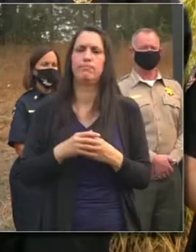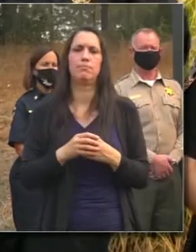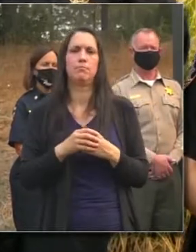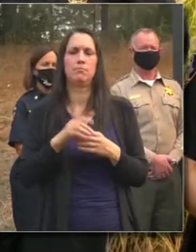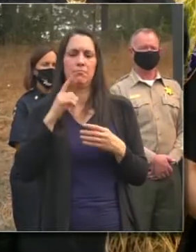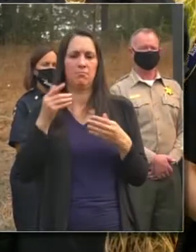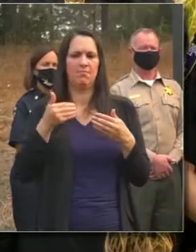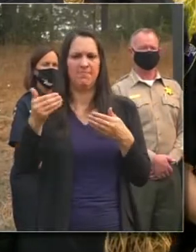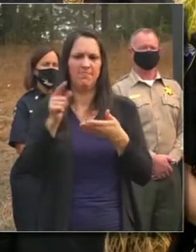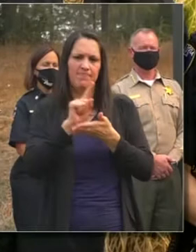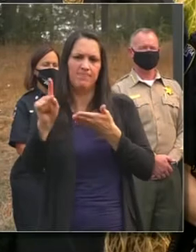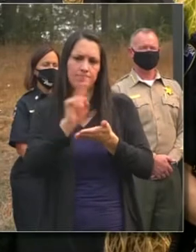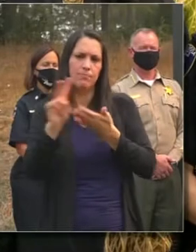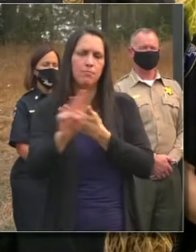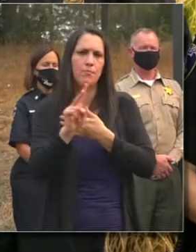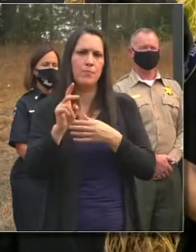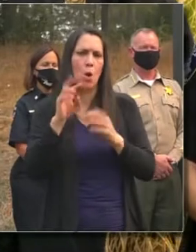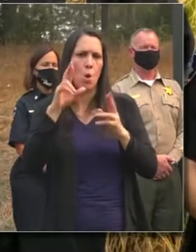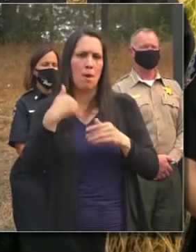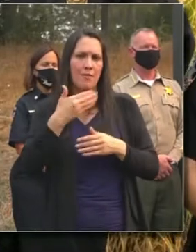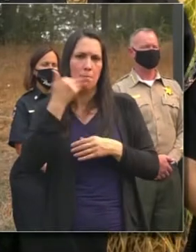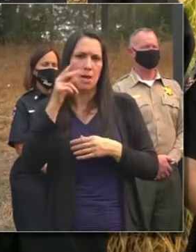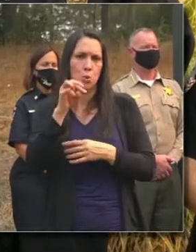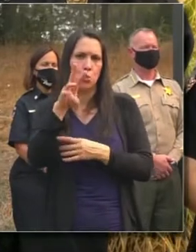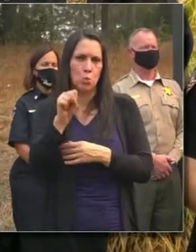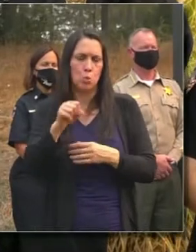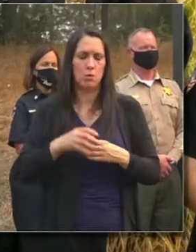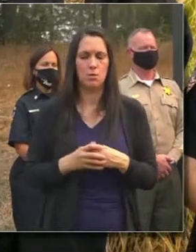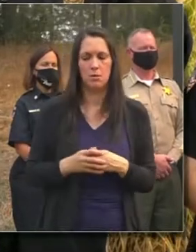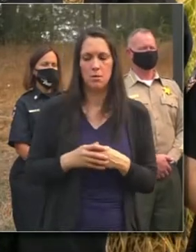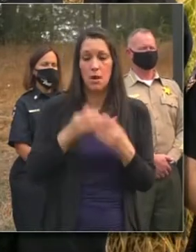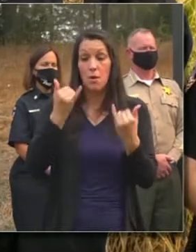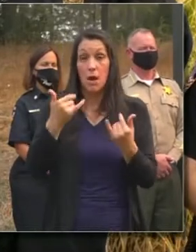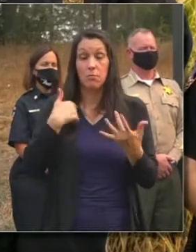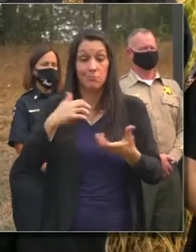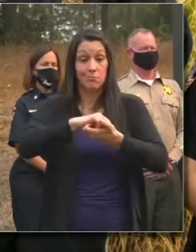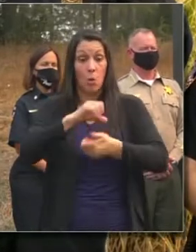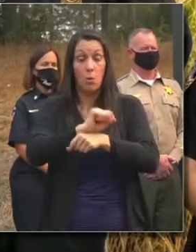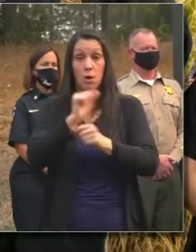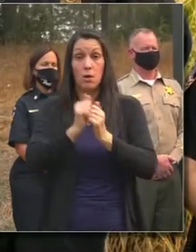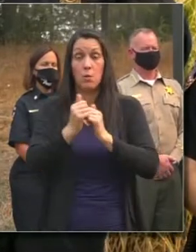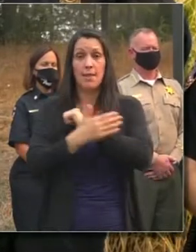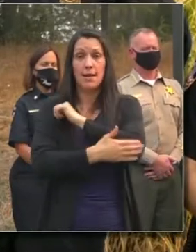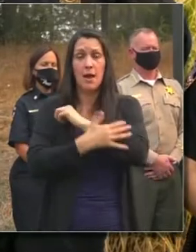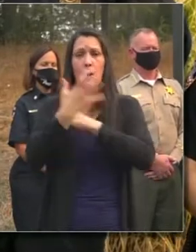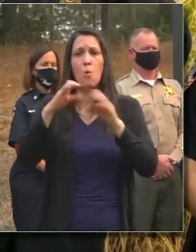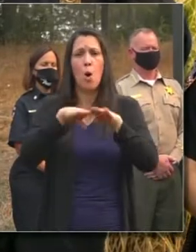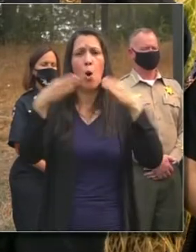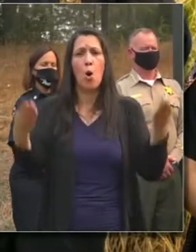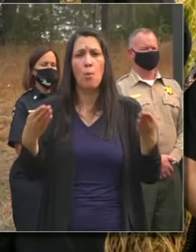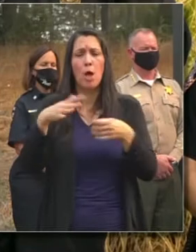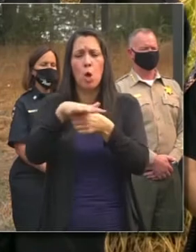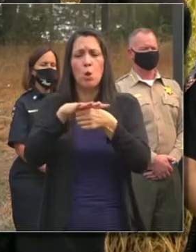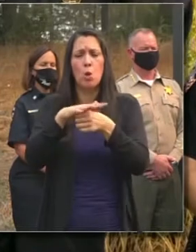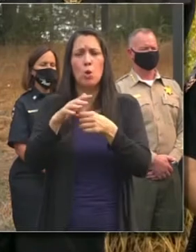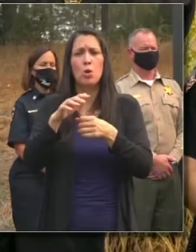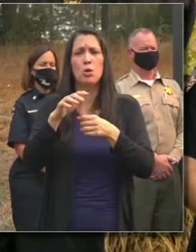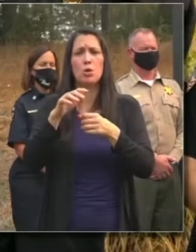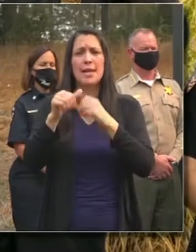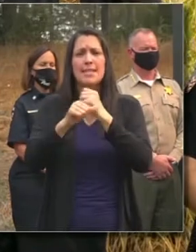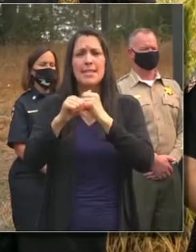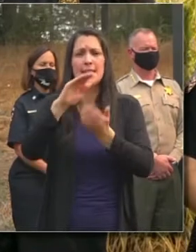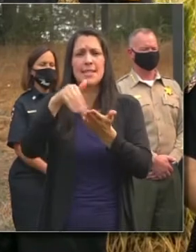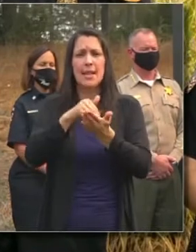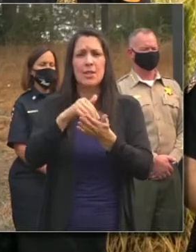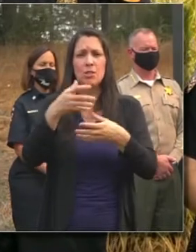noticia al respecto en las próximas semanas mientras tanto estamos trabajando con el condado para abrir otro centro de asistencia local